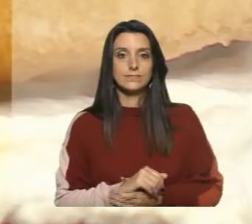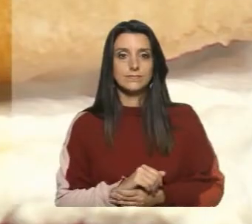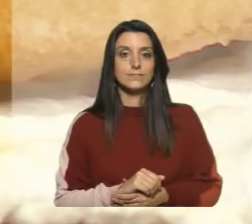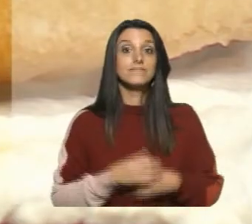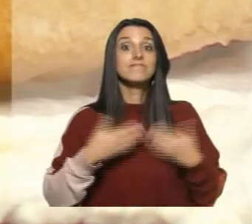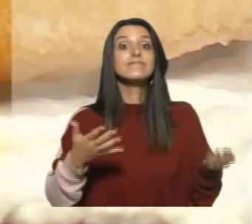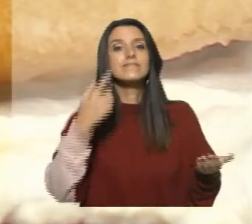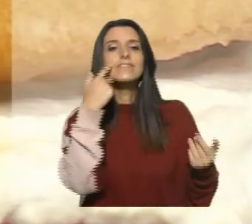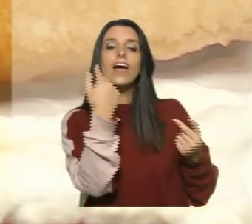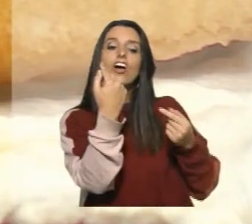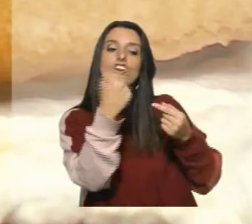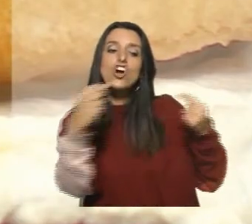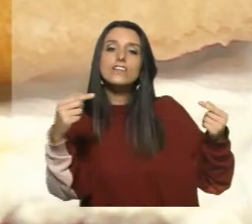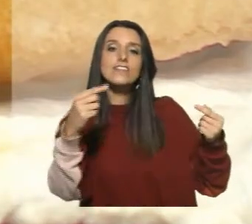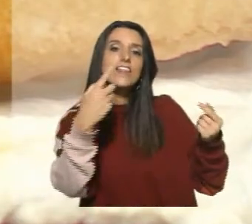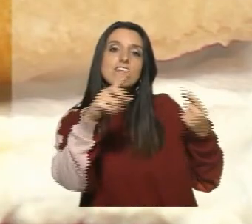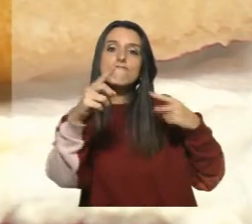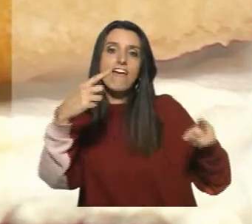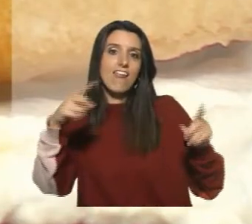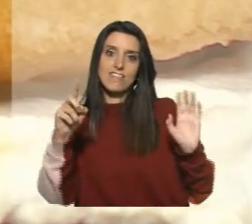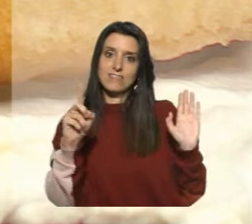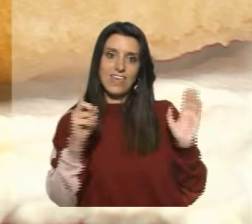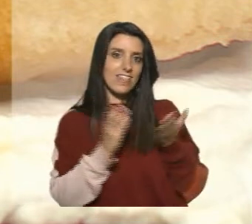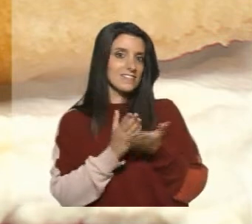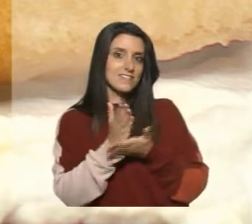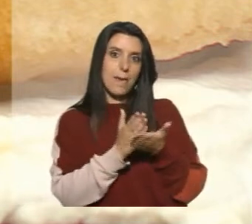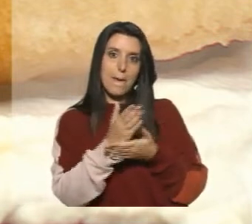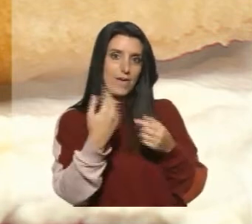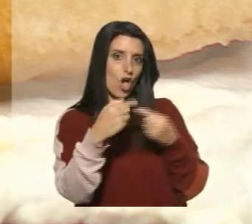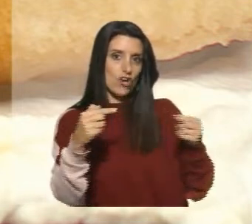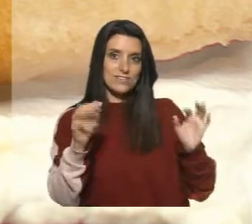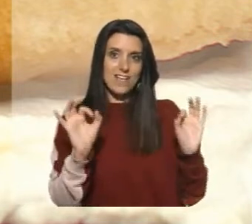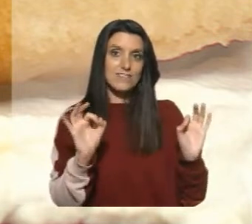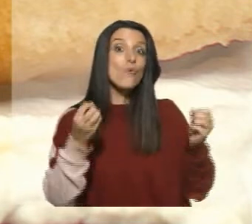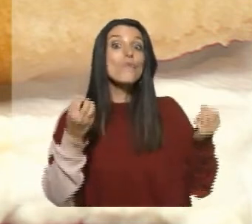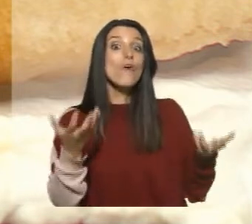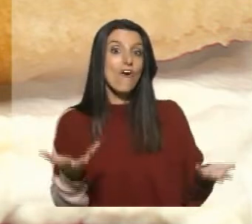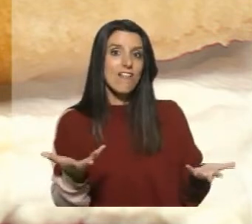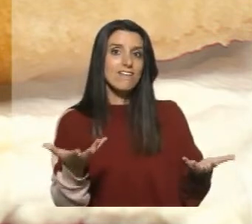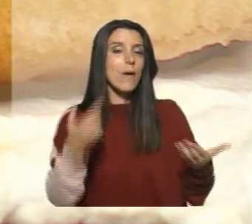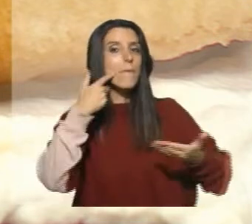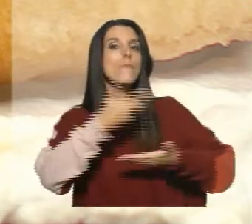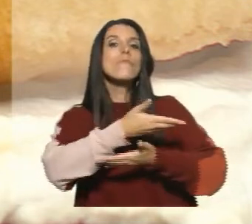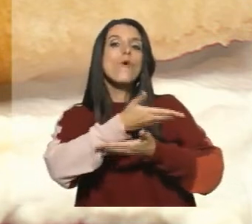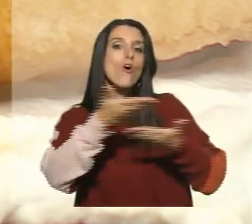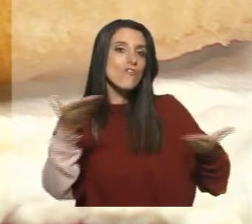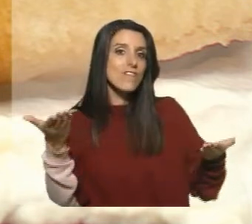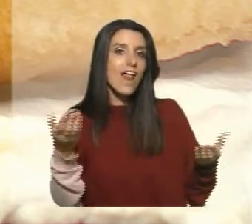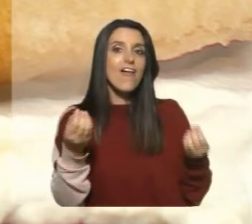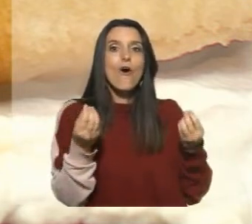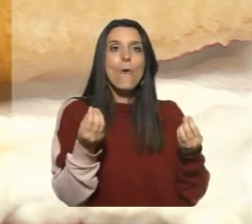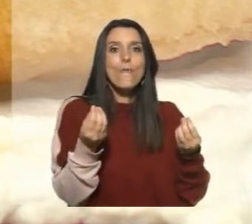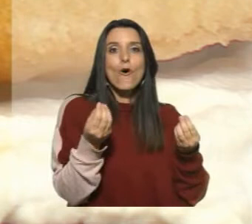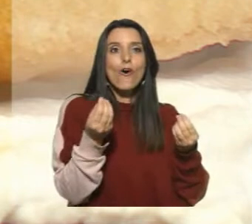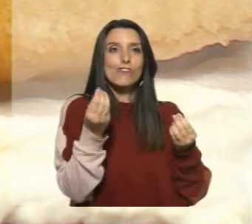bien. Viste que tiene como cositas distintas a las que usamos usualmente para hacer las cosas. Perfecto. Porque acá... Para mostrarte las cosas te tenemos que dar eso como los